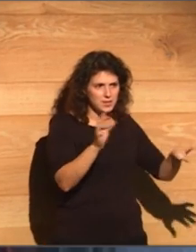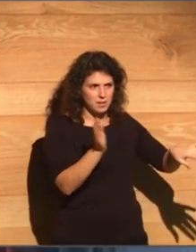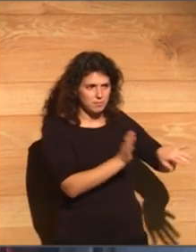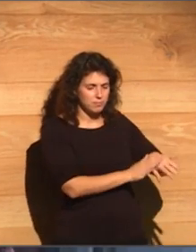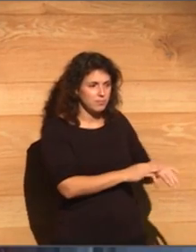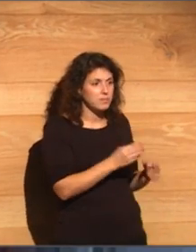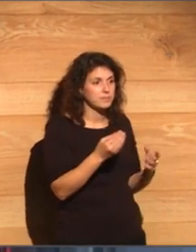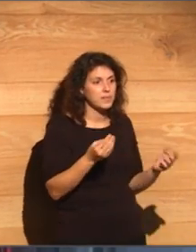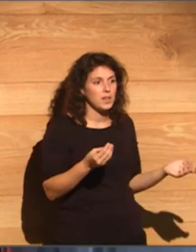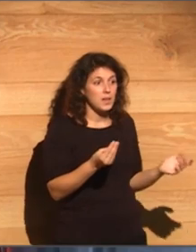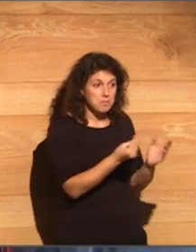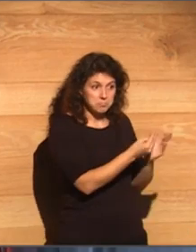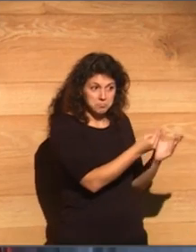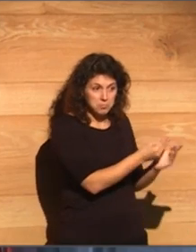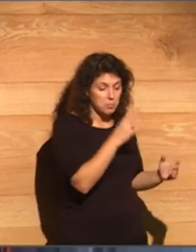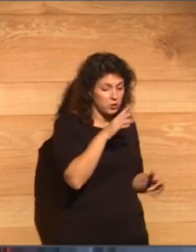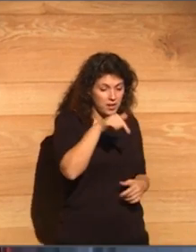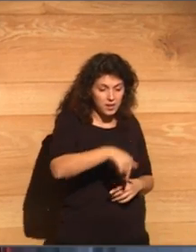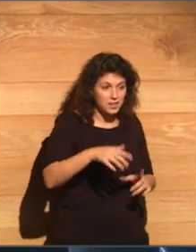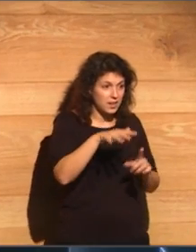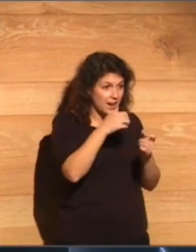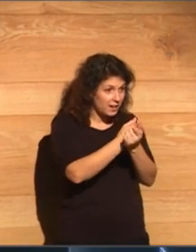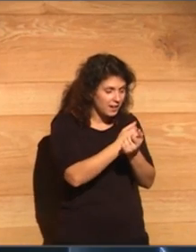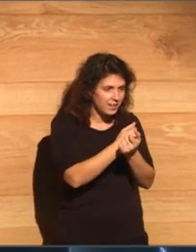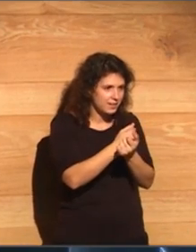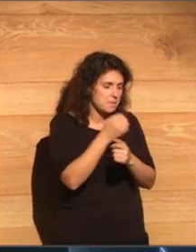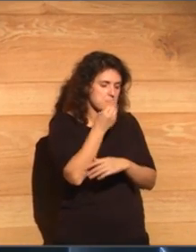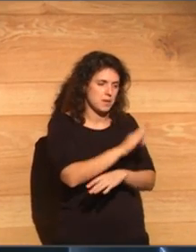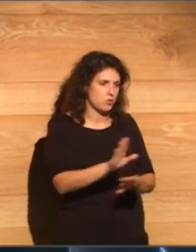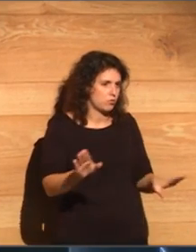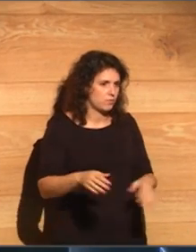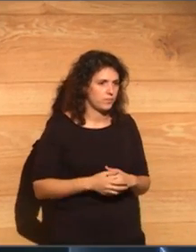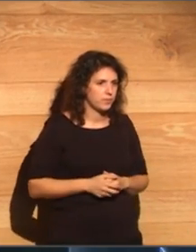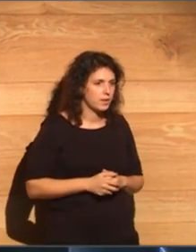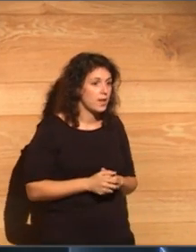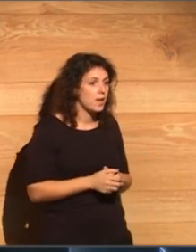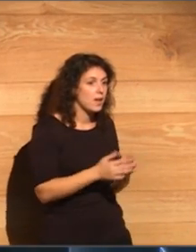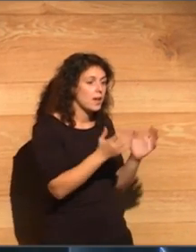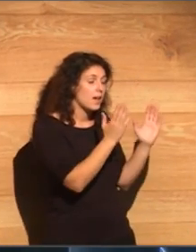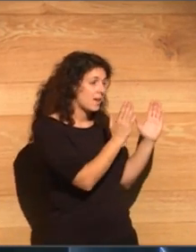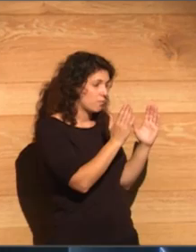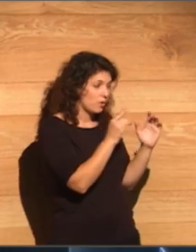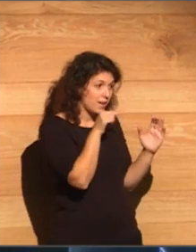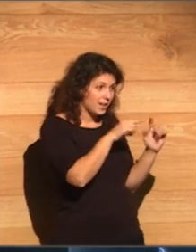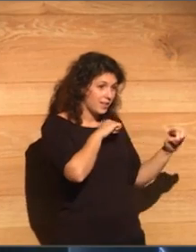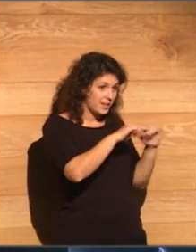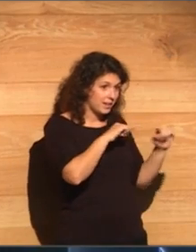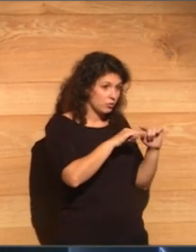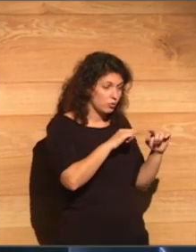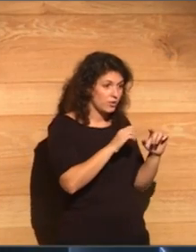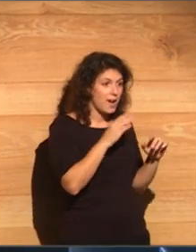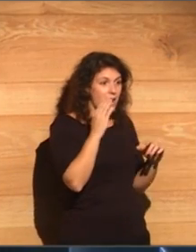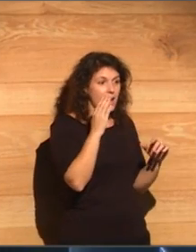por saco a todo, porque aquí voy a estar mucho mejor que en otro sitio, ¿no? Le cuenta que en aquel momento él era director de la Academia de